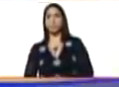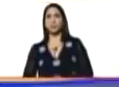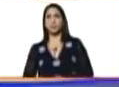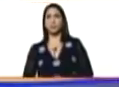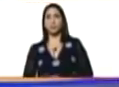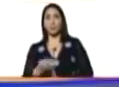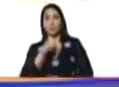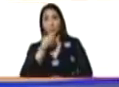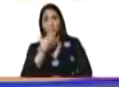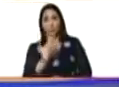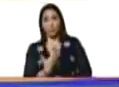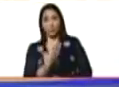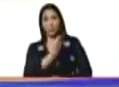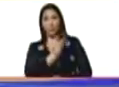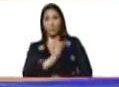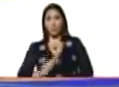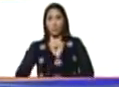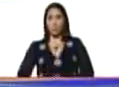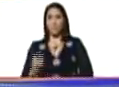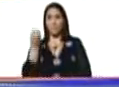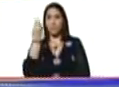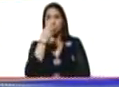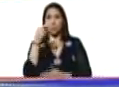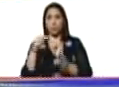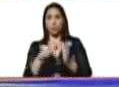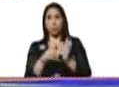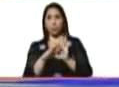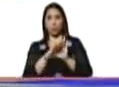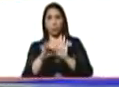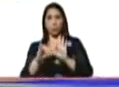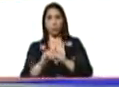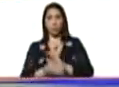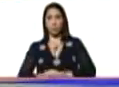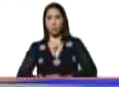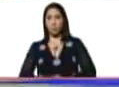al presidente de la Asamblea Nacional Constituyente,